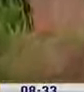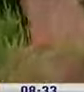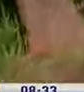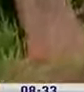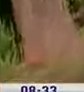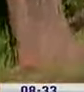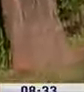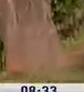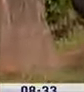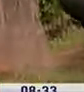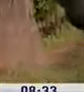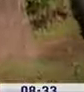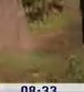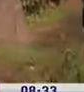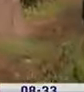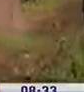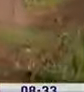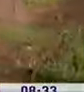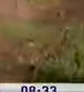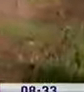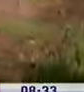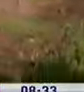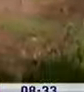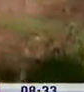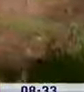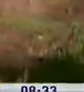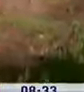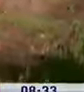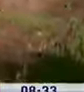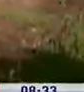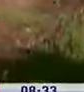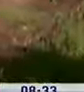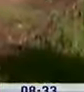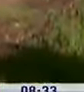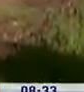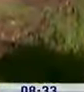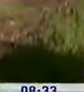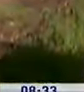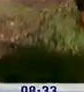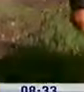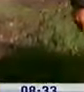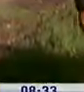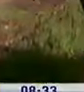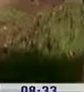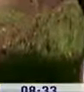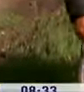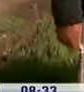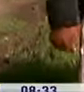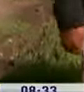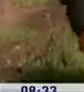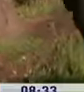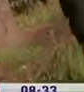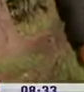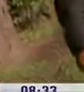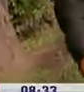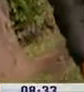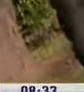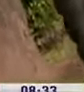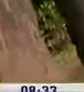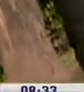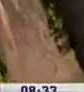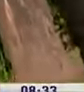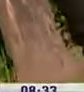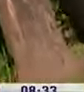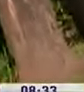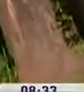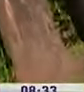Y ahora, ¿y de qué se hace otra vez? No, ya nos vamos, ya estamos ahí. Claro, vecinito, tiene que tener